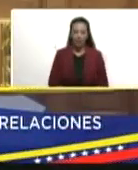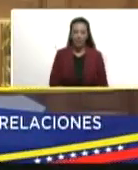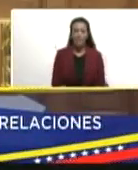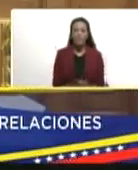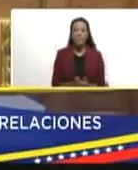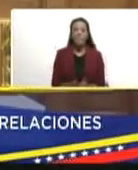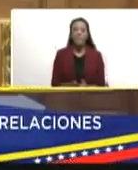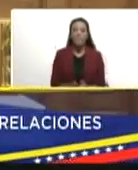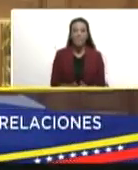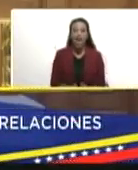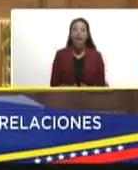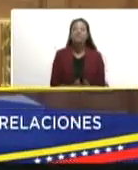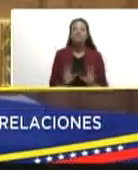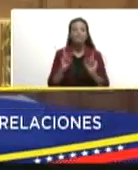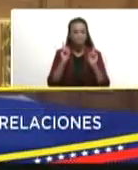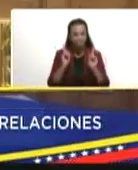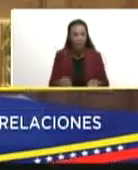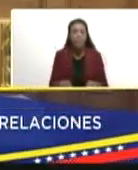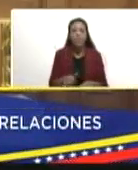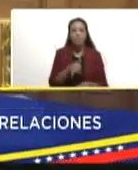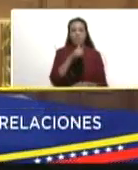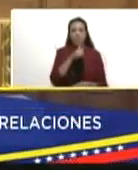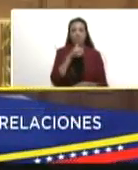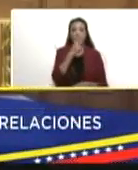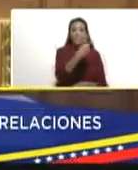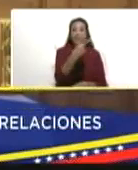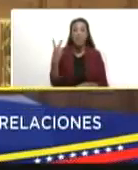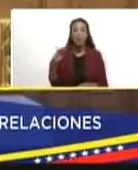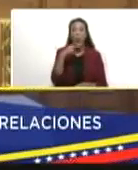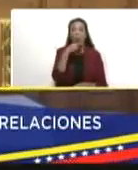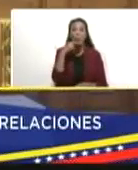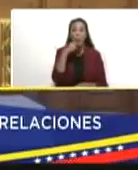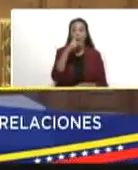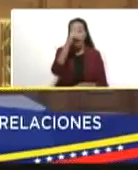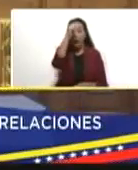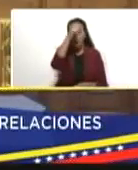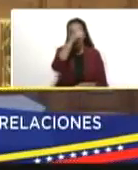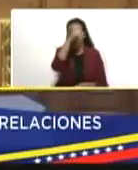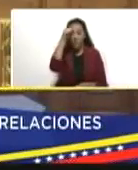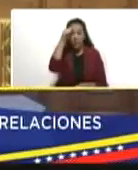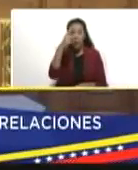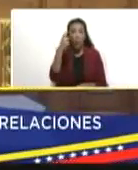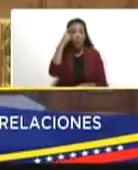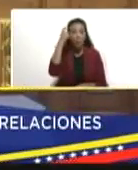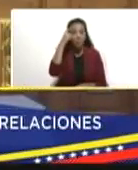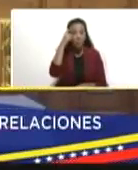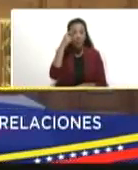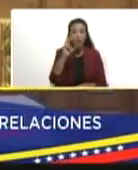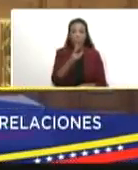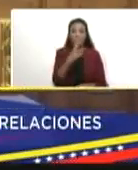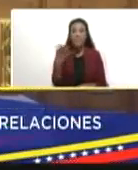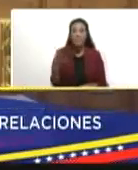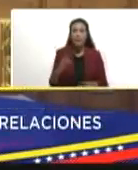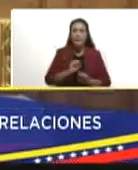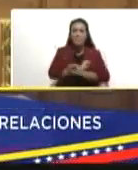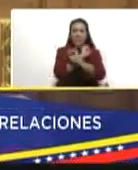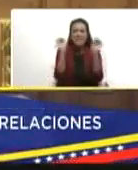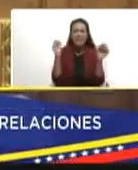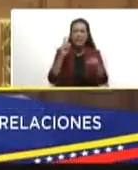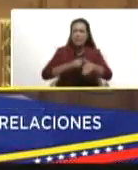brit Igualmente el 22 de octubre domingo tempranito